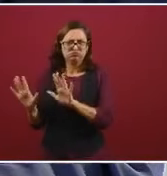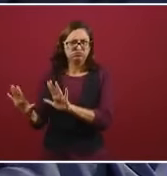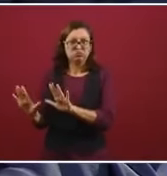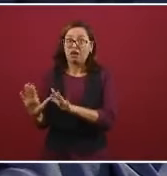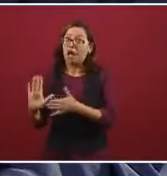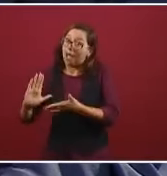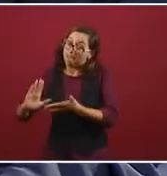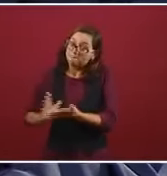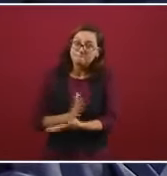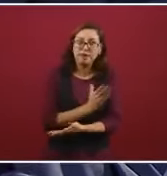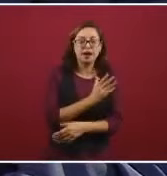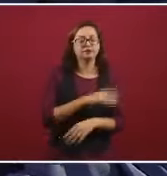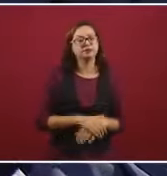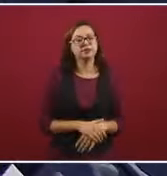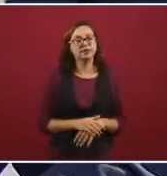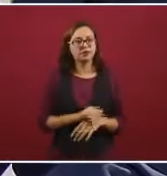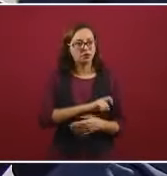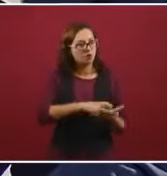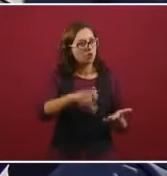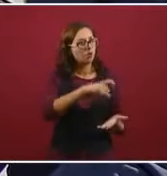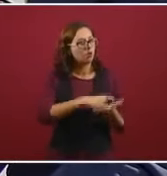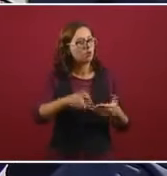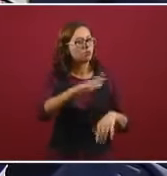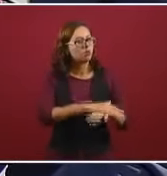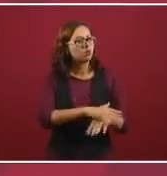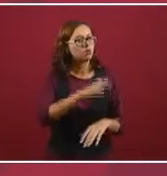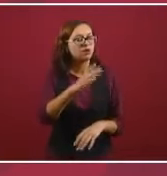pues en 10 años